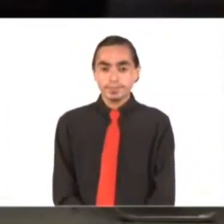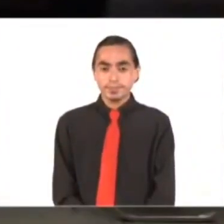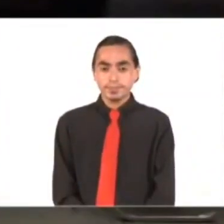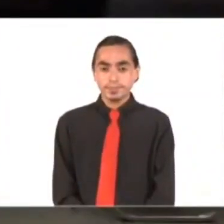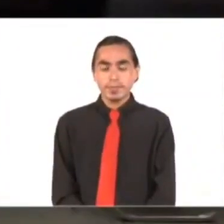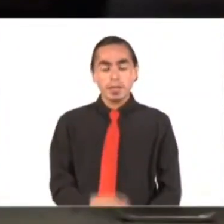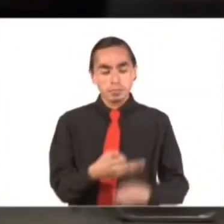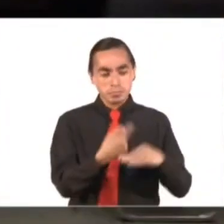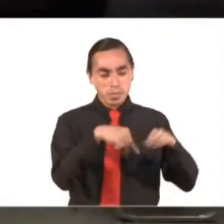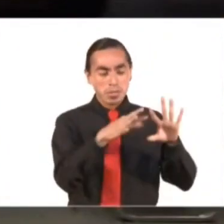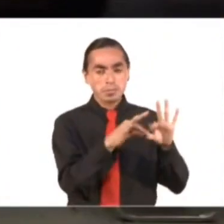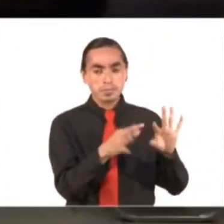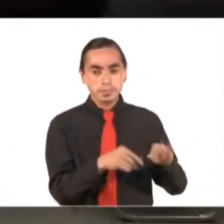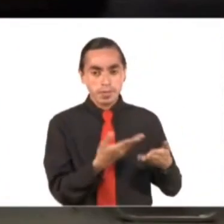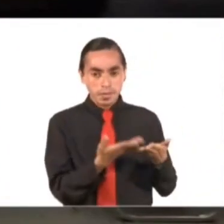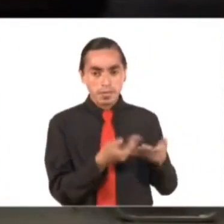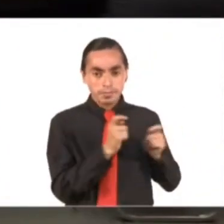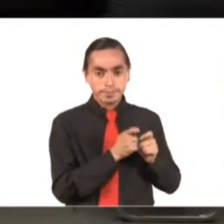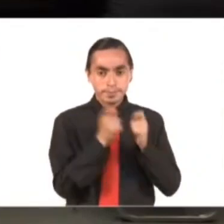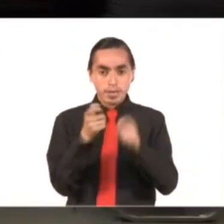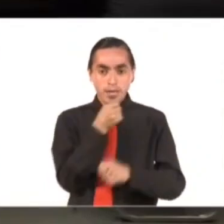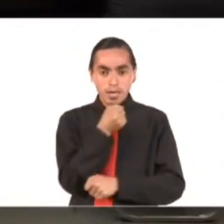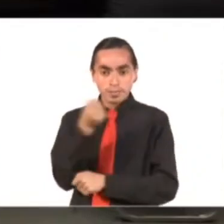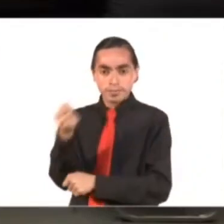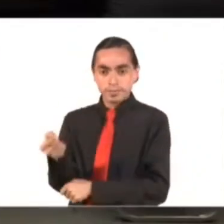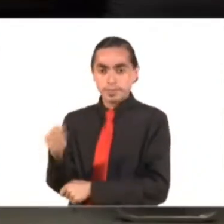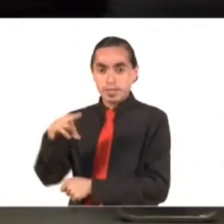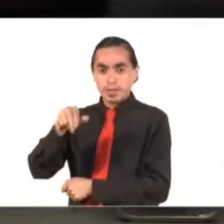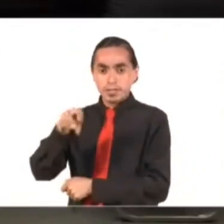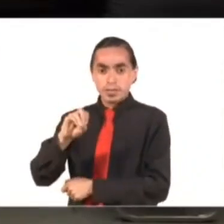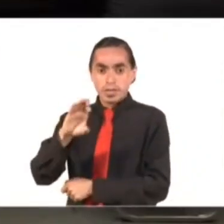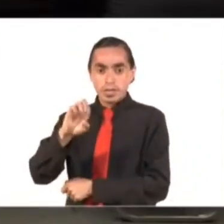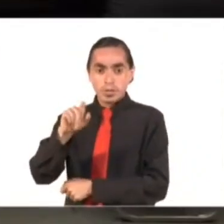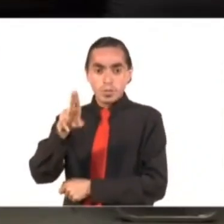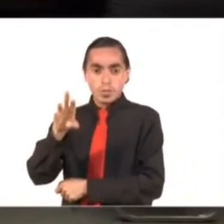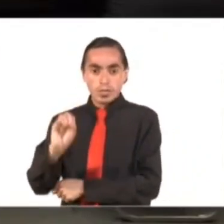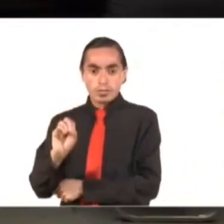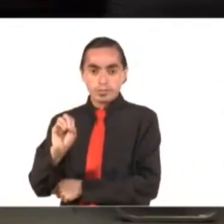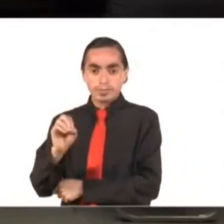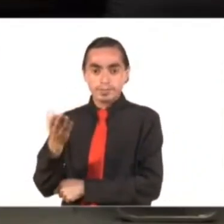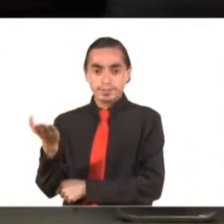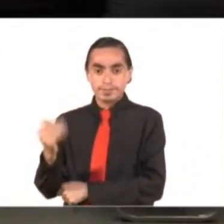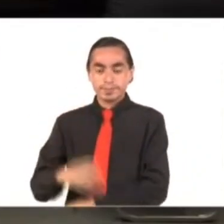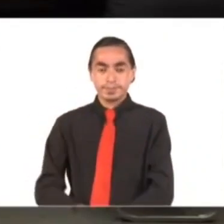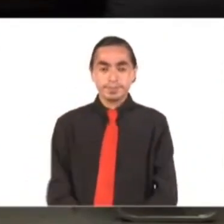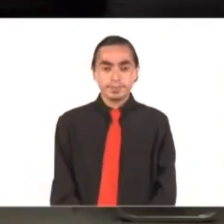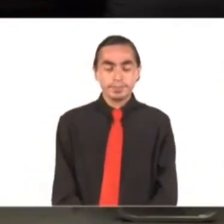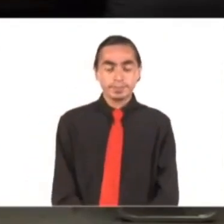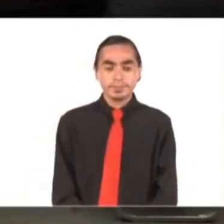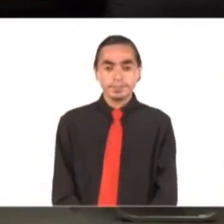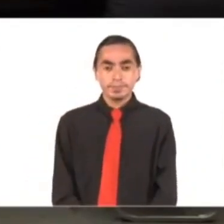Para desahogar este punto del orden del día, le cedemos el uso de la voz al maestro Eduardo Clark García Dobarganes.